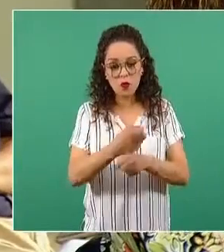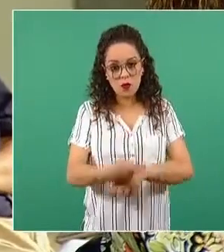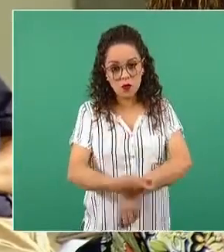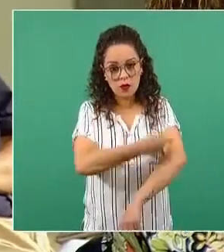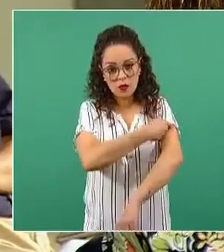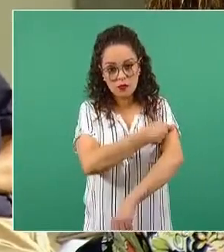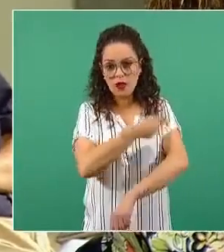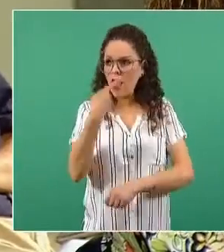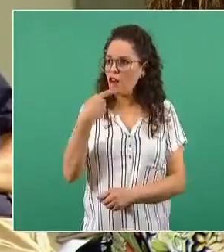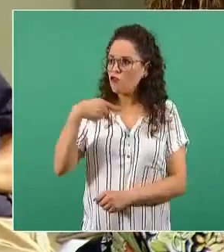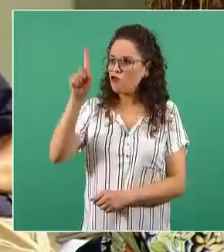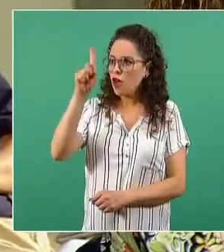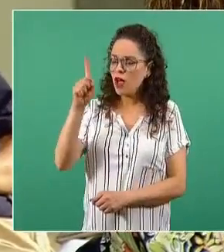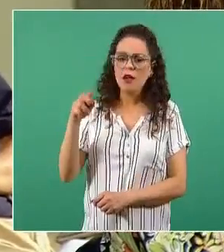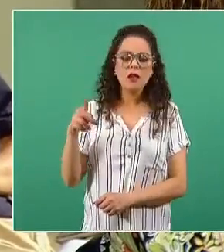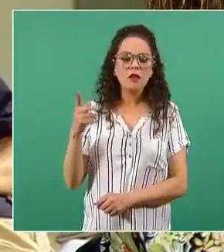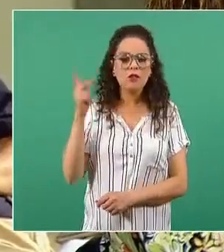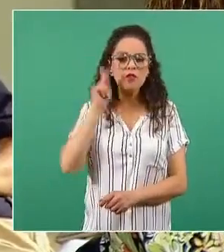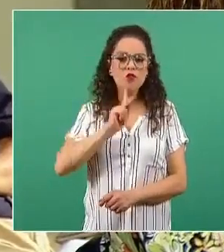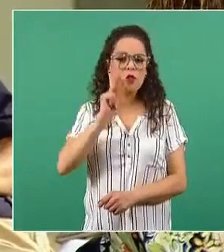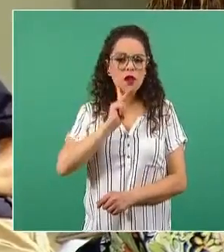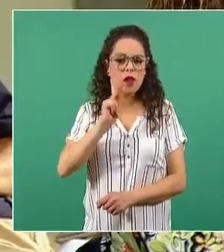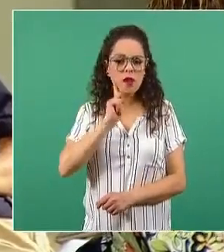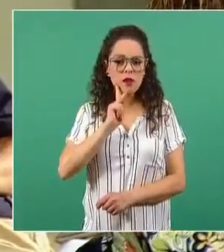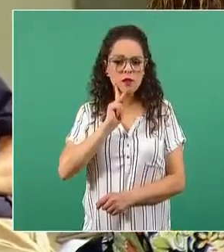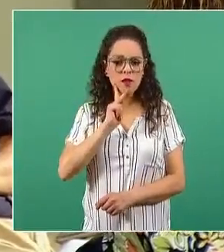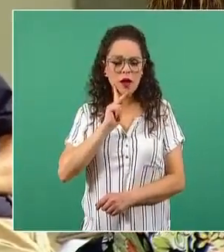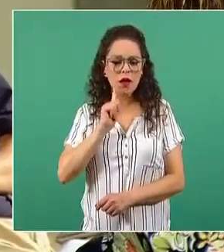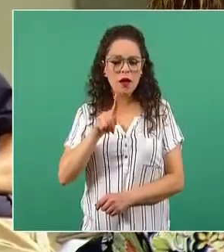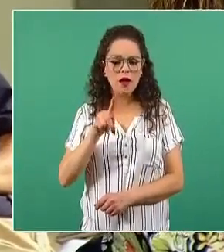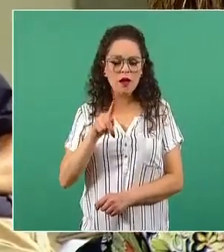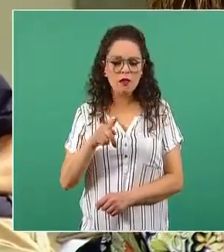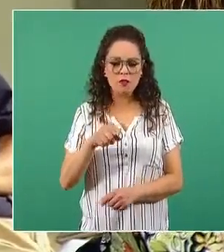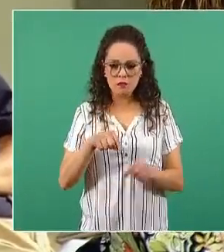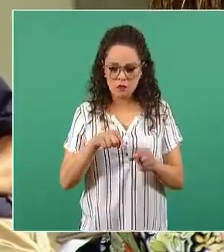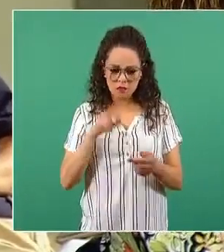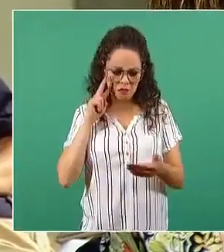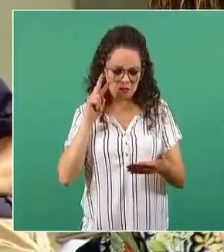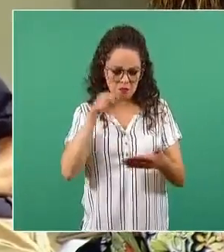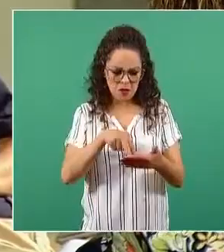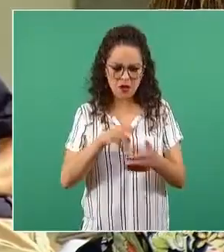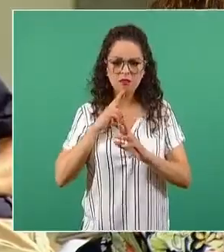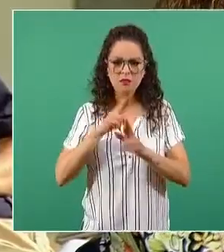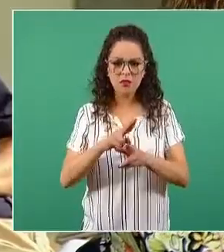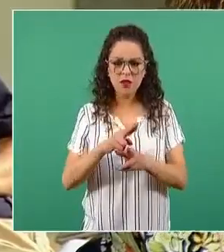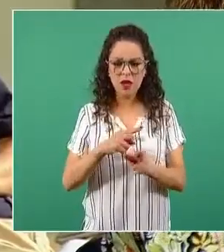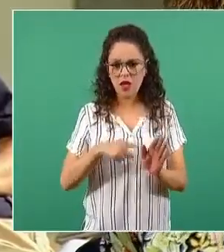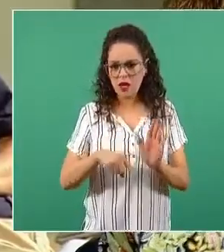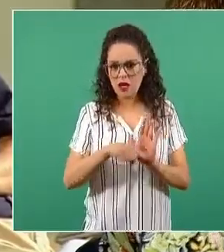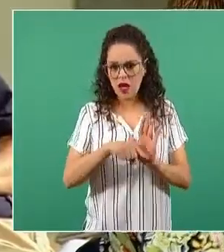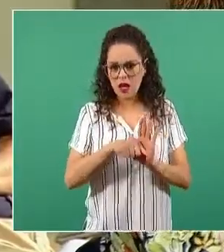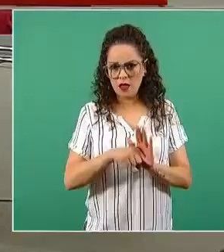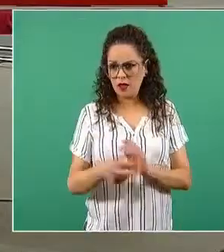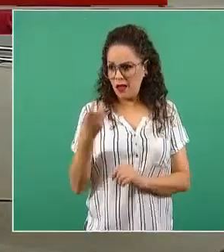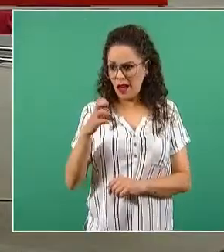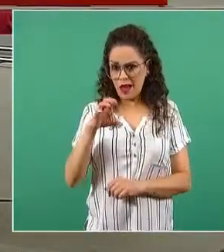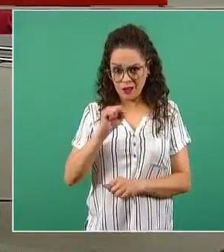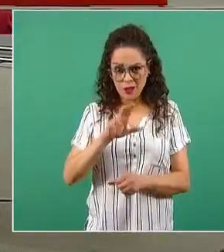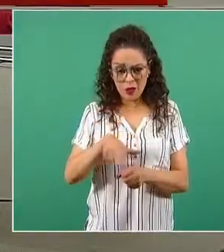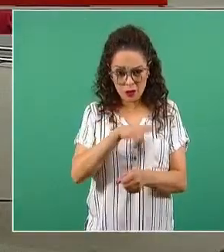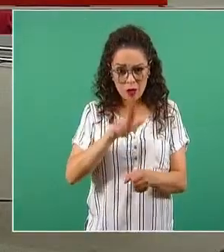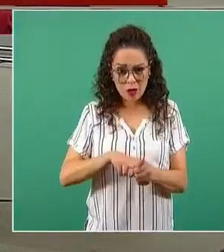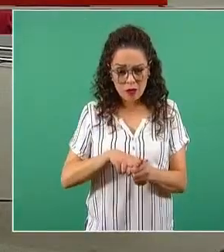hizo una prueba rápida de anticuerpos y la prueba salió negativa. Nos pregunta que si eso es normal.